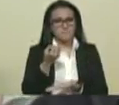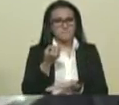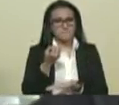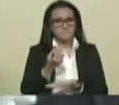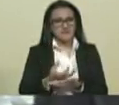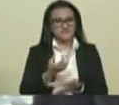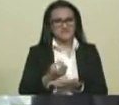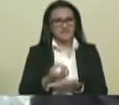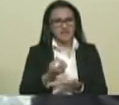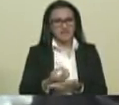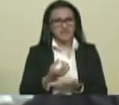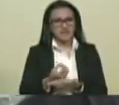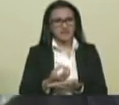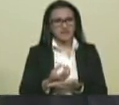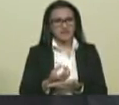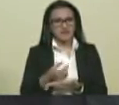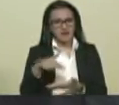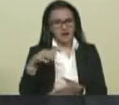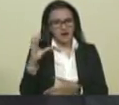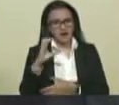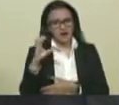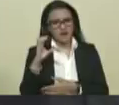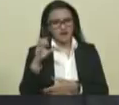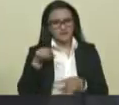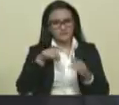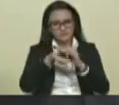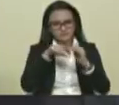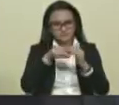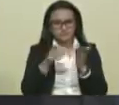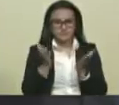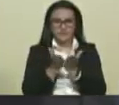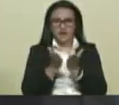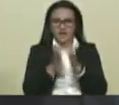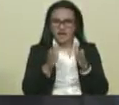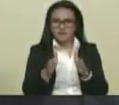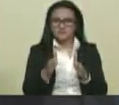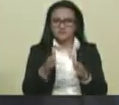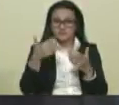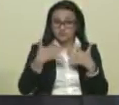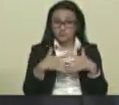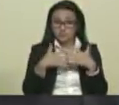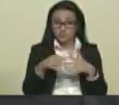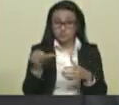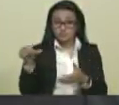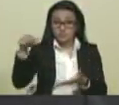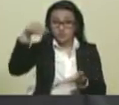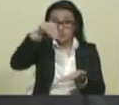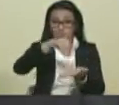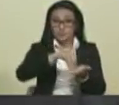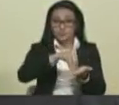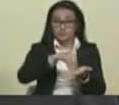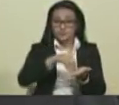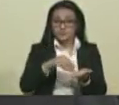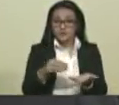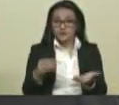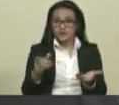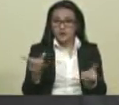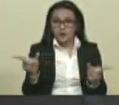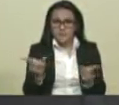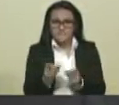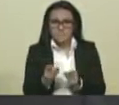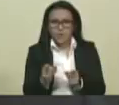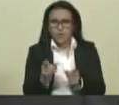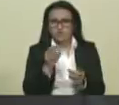espacio que había en los salones de clases para las máquinas de votación era bastante reducido, ya que se